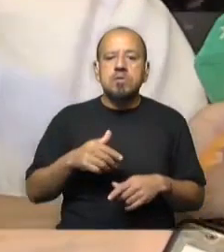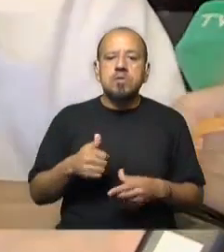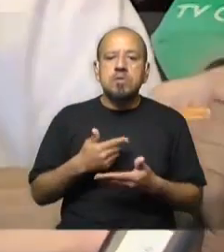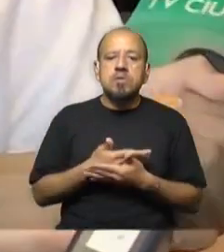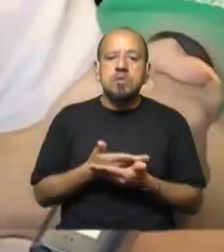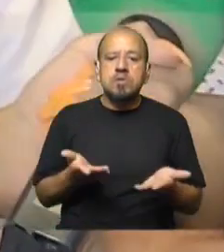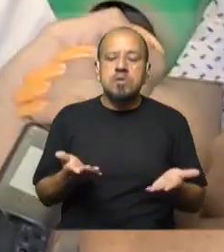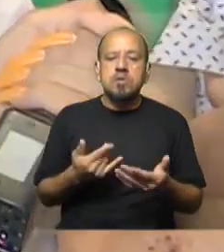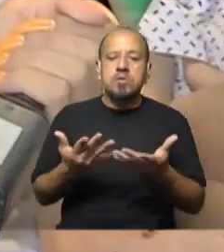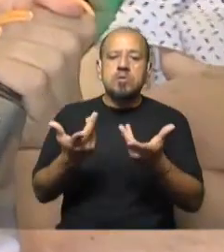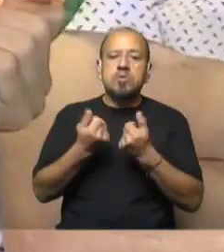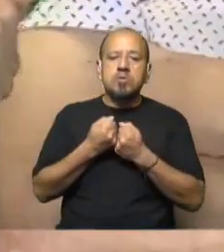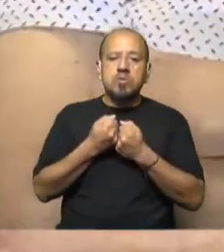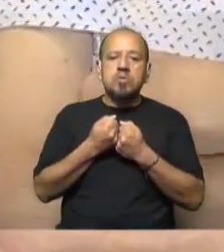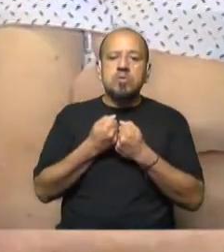ayudó muchísimo.